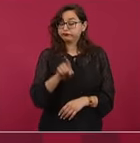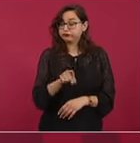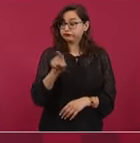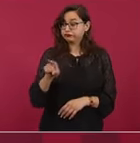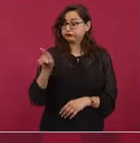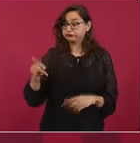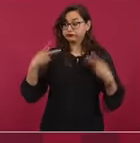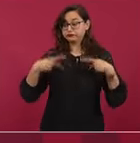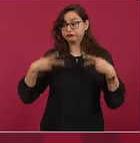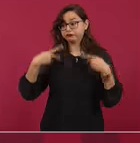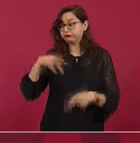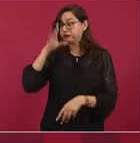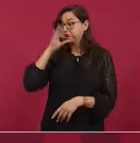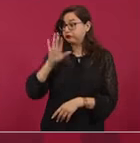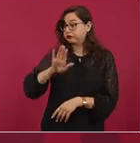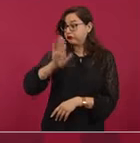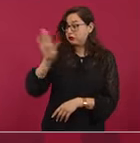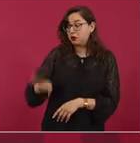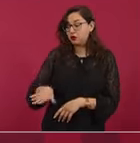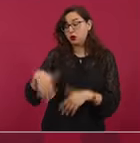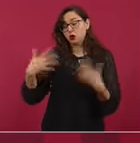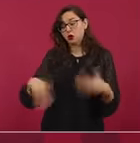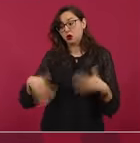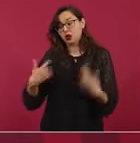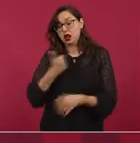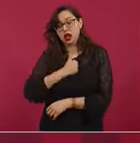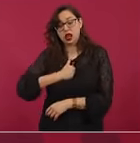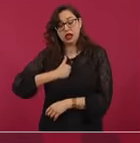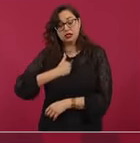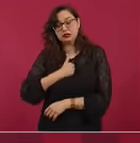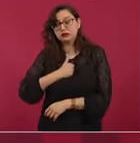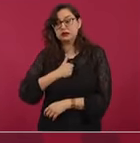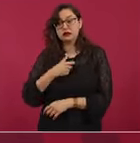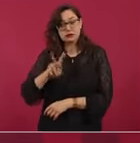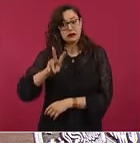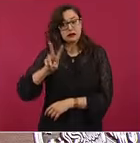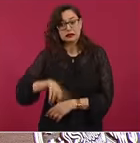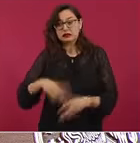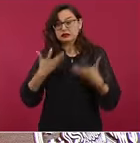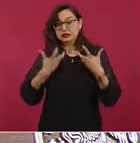que estamos atendiendo, pero te contesto de que no hay impunidad y que estamos